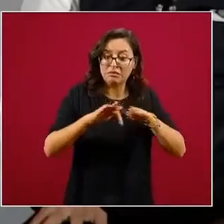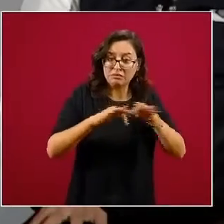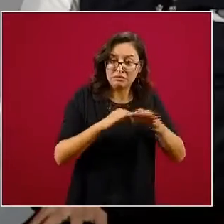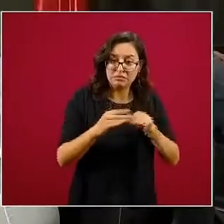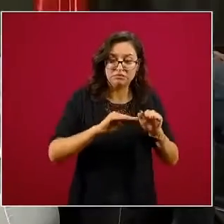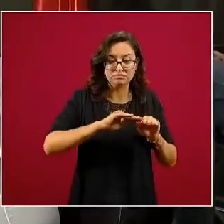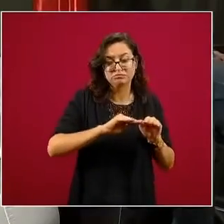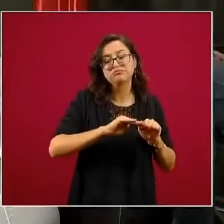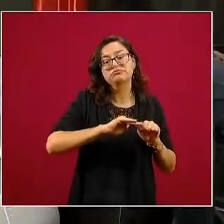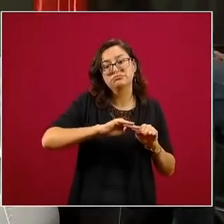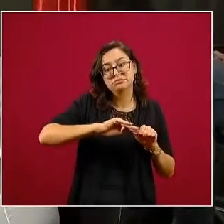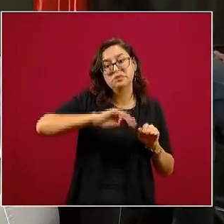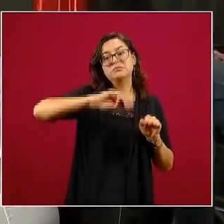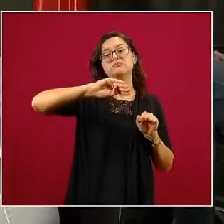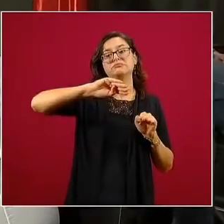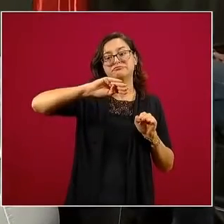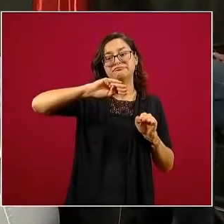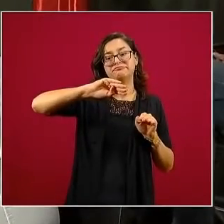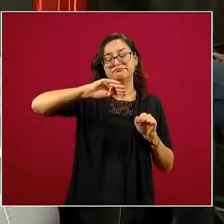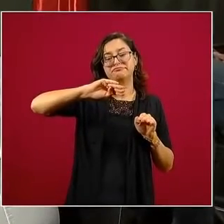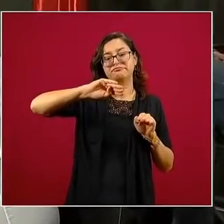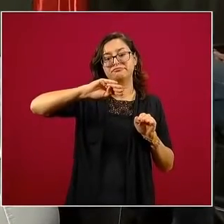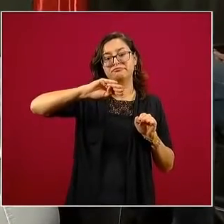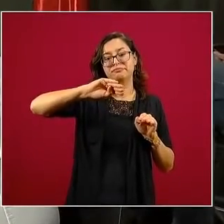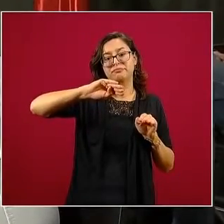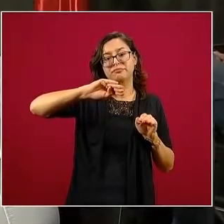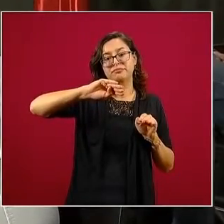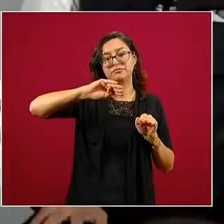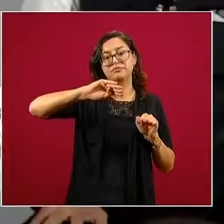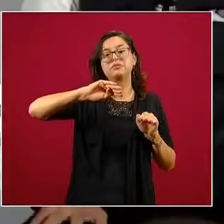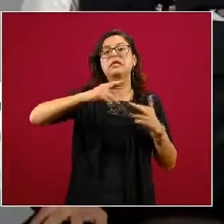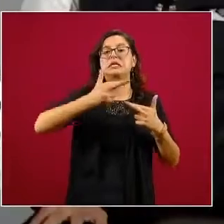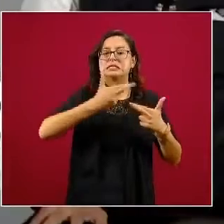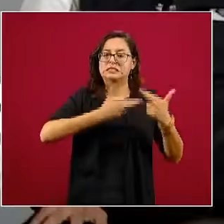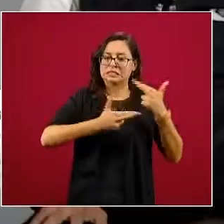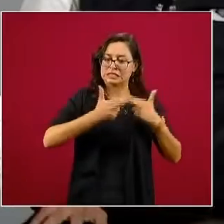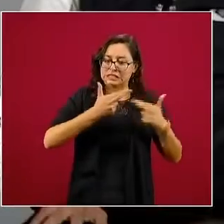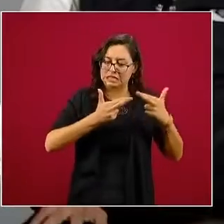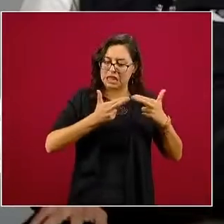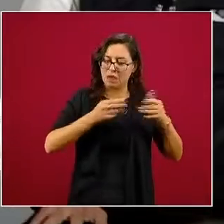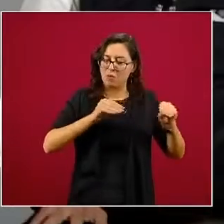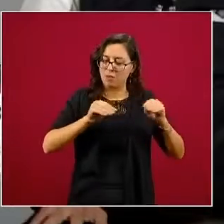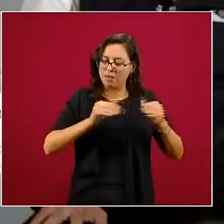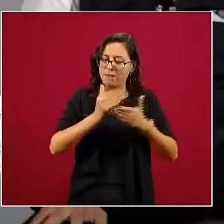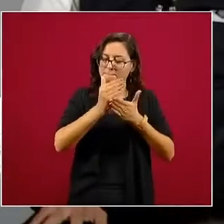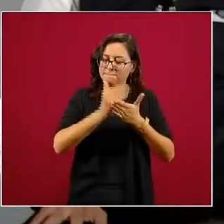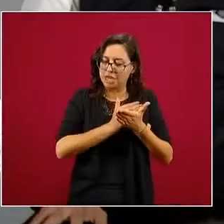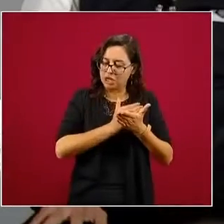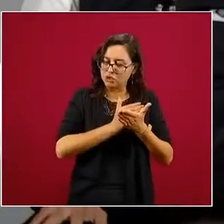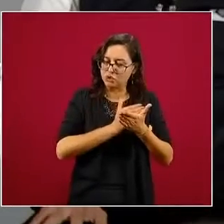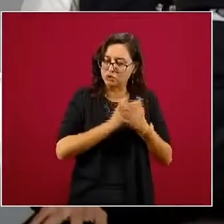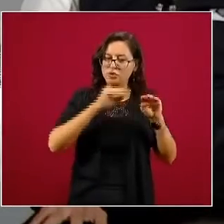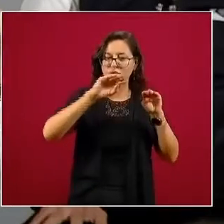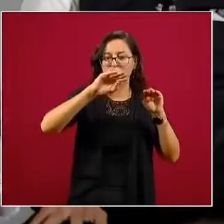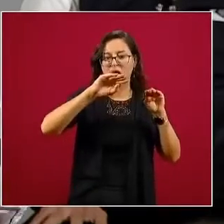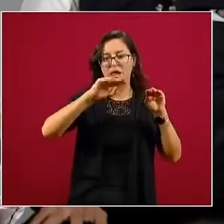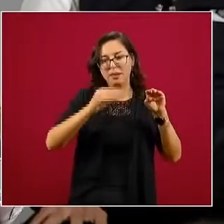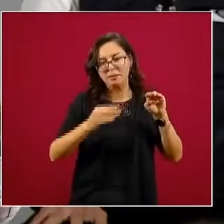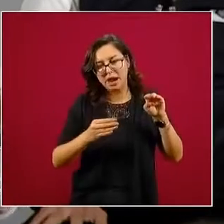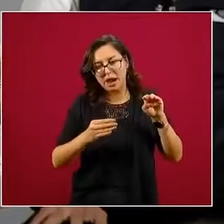datos. Desde la perspectiva técnica no es así. Hay múltiples razones, la fecha de corte, la hora de corte